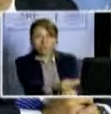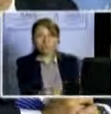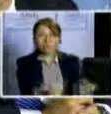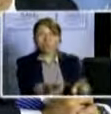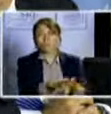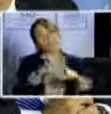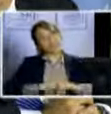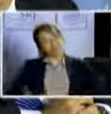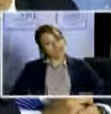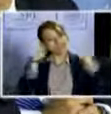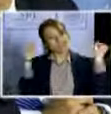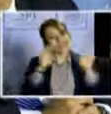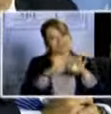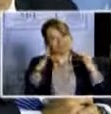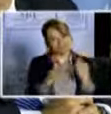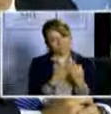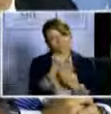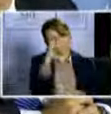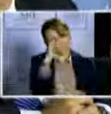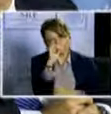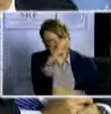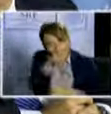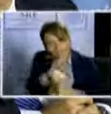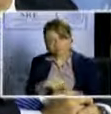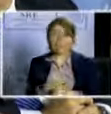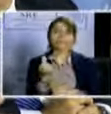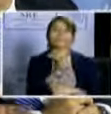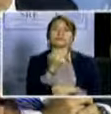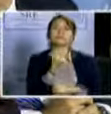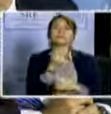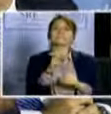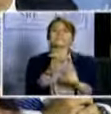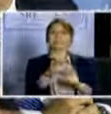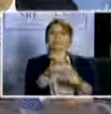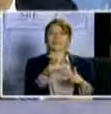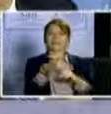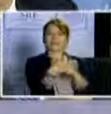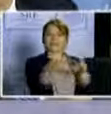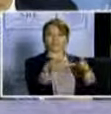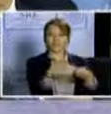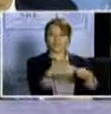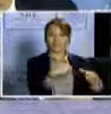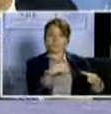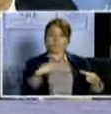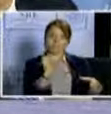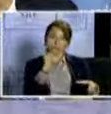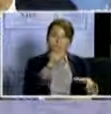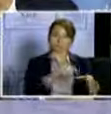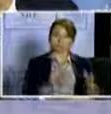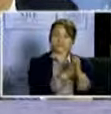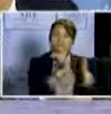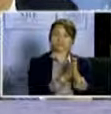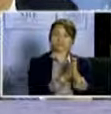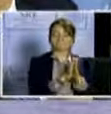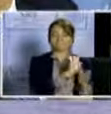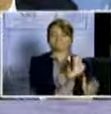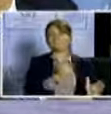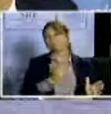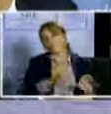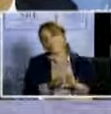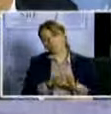se quiere, de interacción a los miembros del Consejo de Seguridad en cada una de sus partes. Nosotros en Desarme nos ocupamos